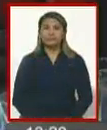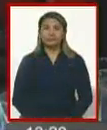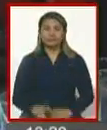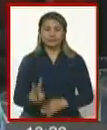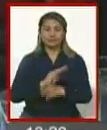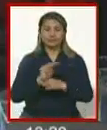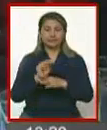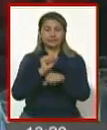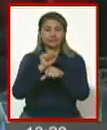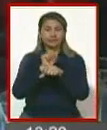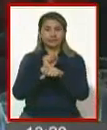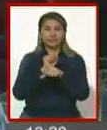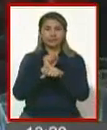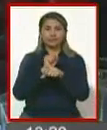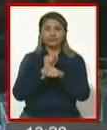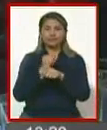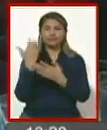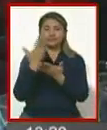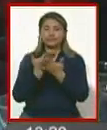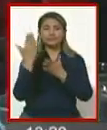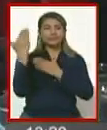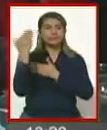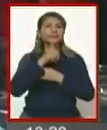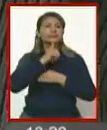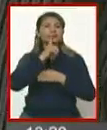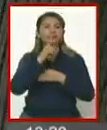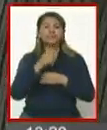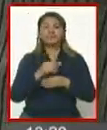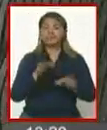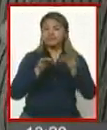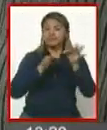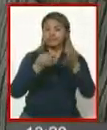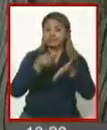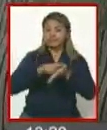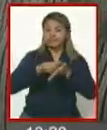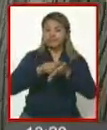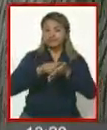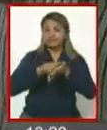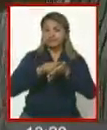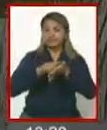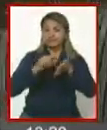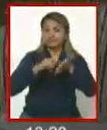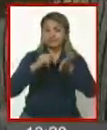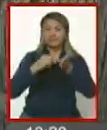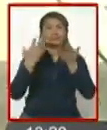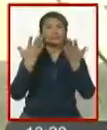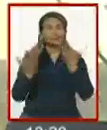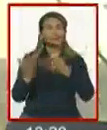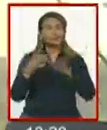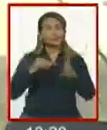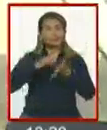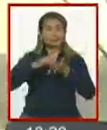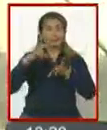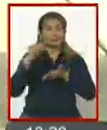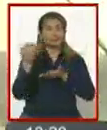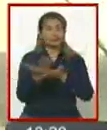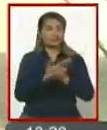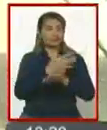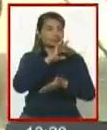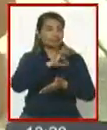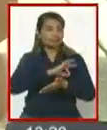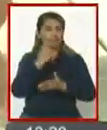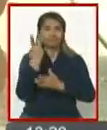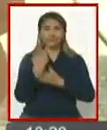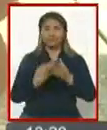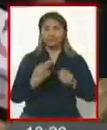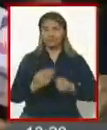El ministro de Trabajo, en su paso por Santa Cruz, aseguró que los indicadores económicos dan cuenta de que ya es un hecho la cancelación del pago del